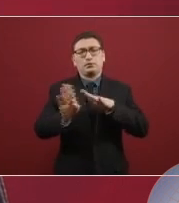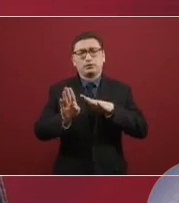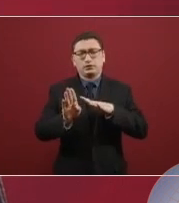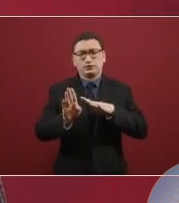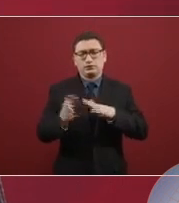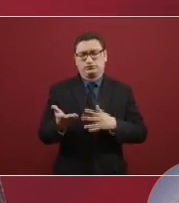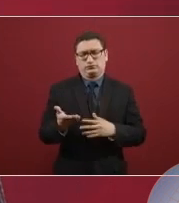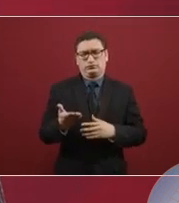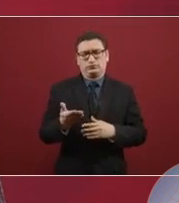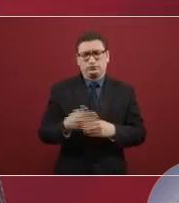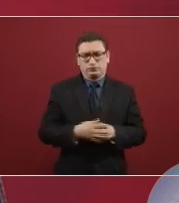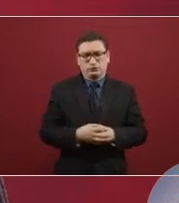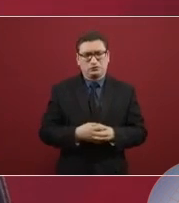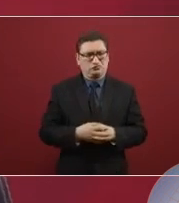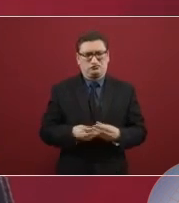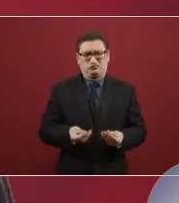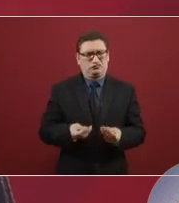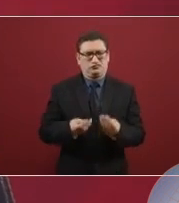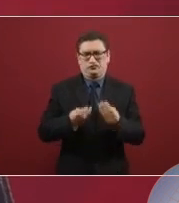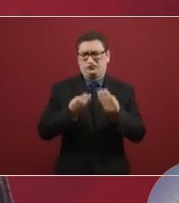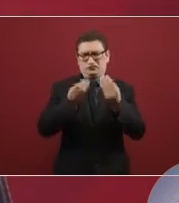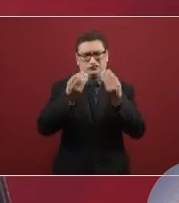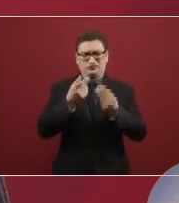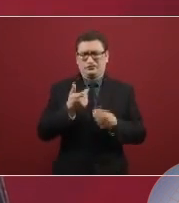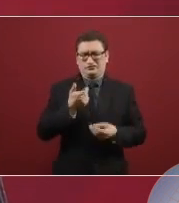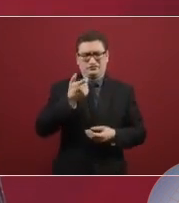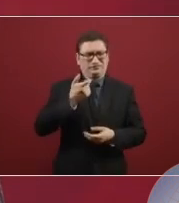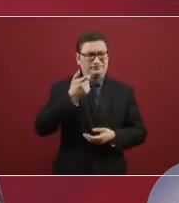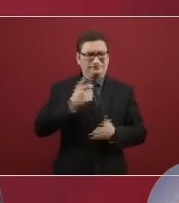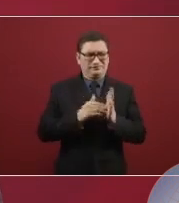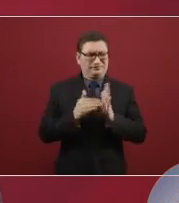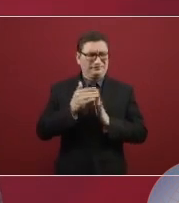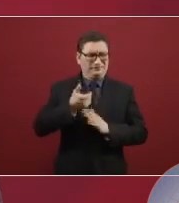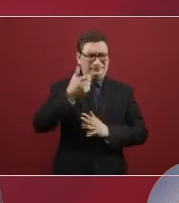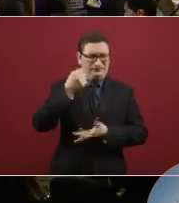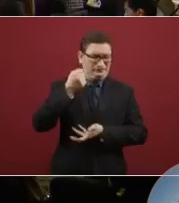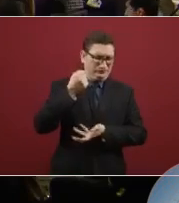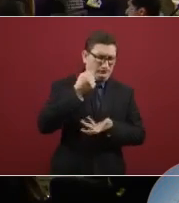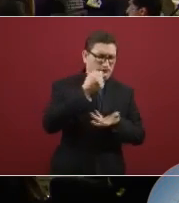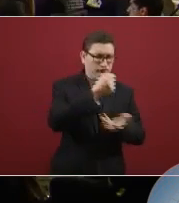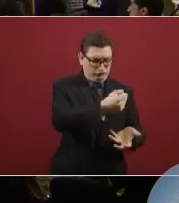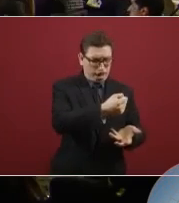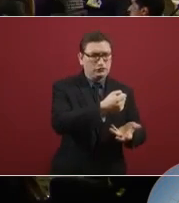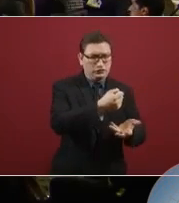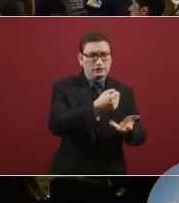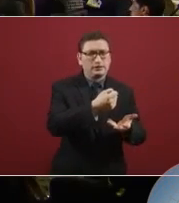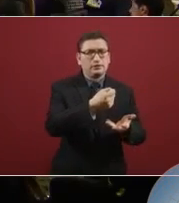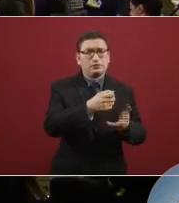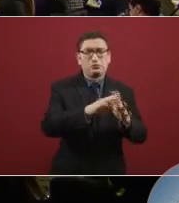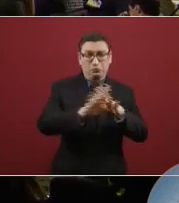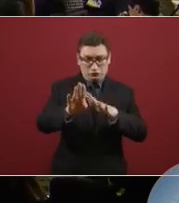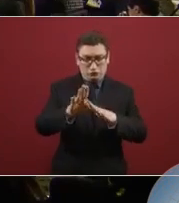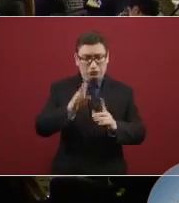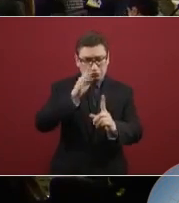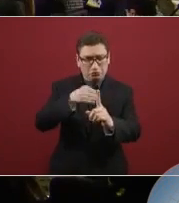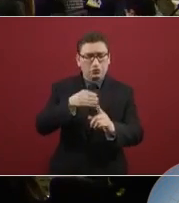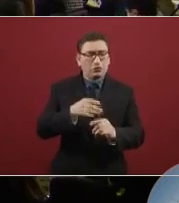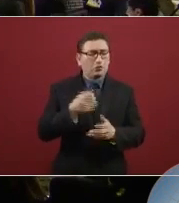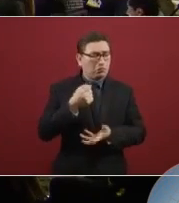migrantes cientos miles de millones de pesos y no llegaba el apoyo a los